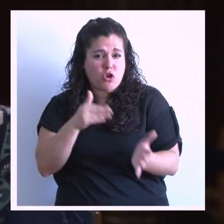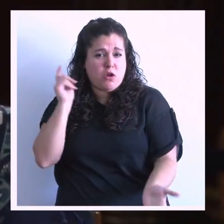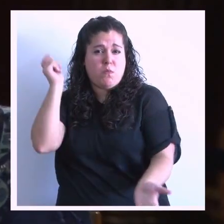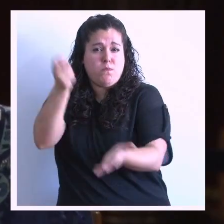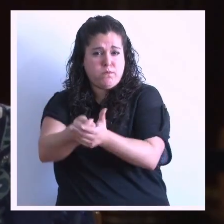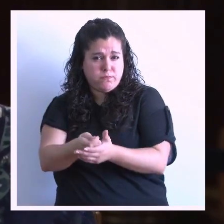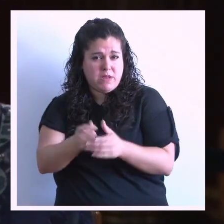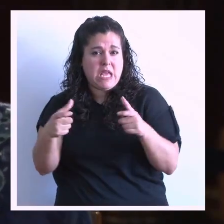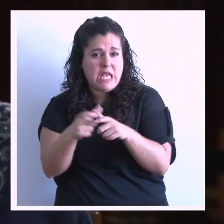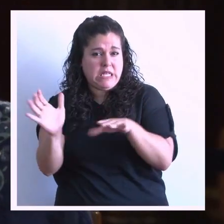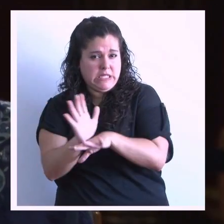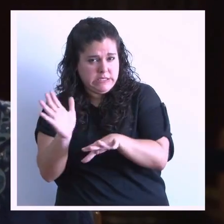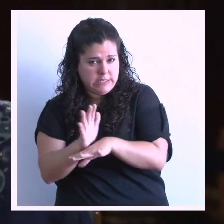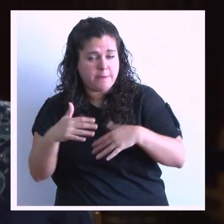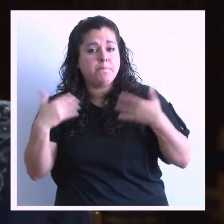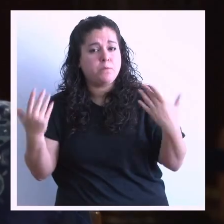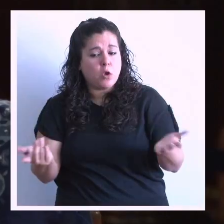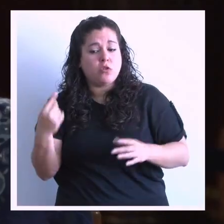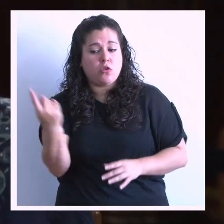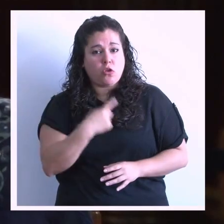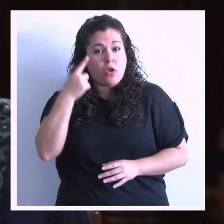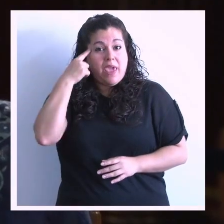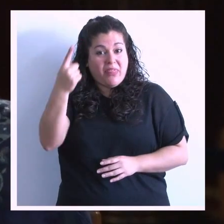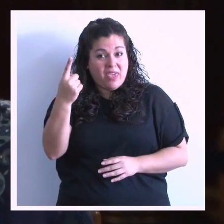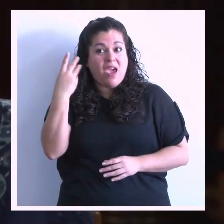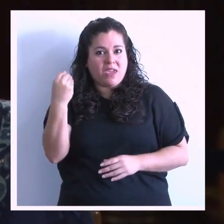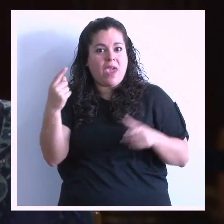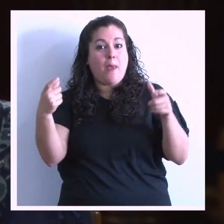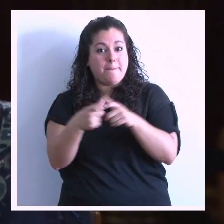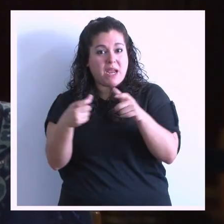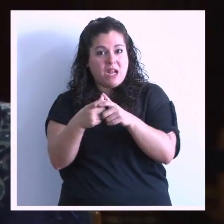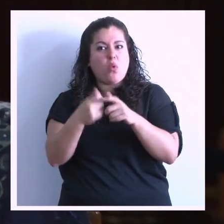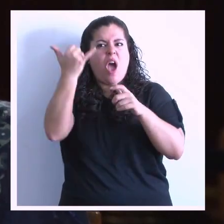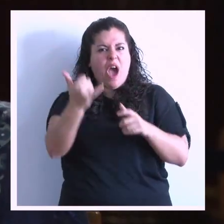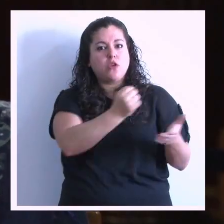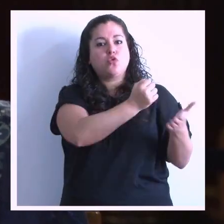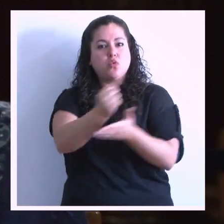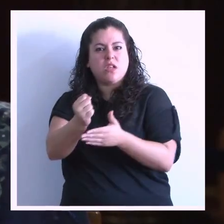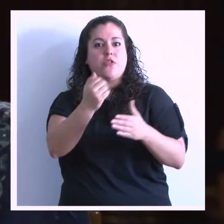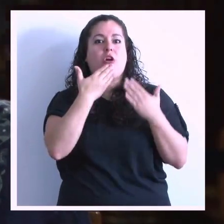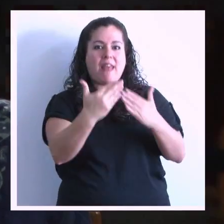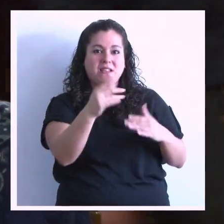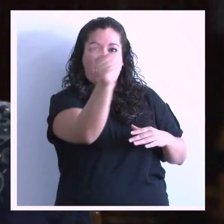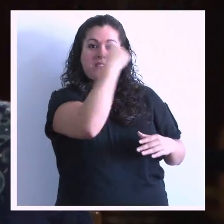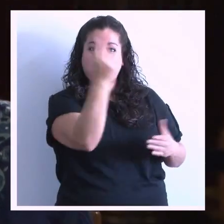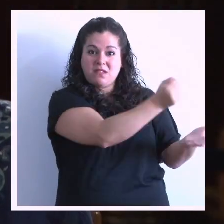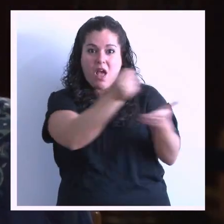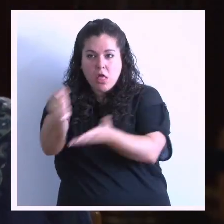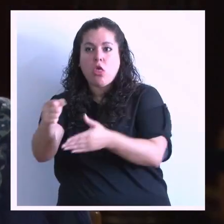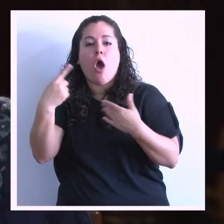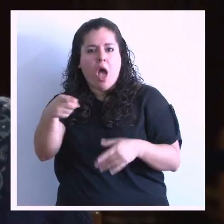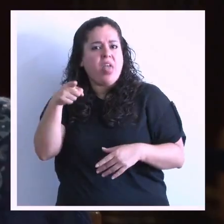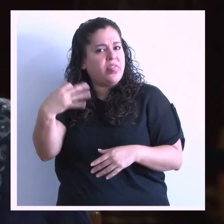en cine. Entonces, nuestra idea era que esas películas que estaban subsidiadas por el Estado puedan